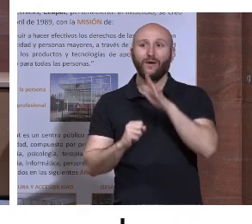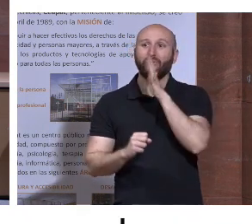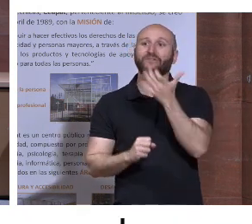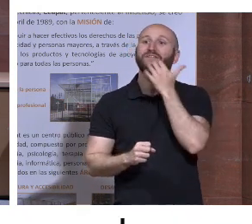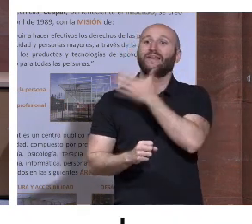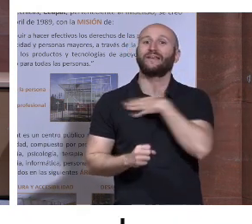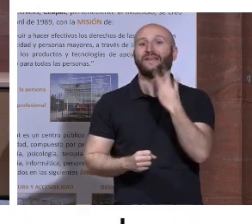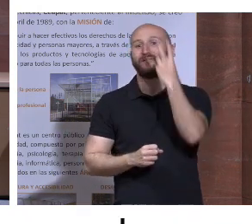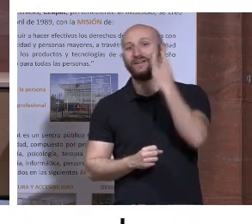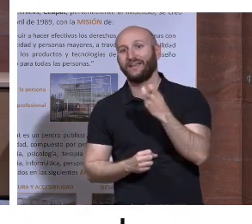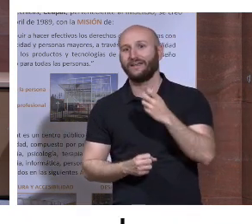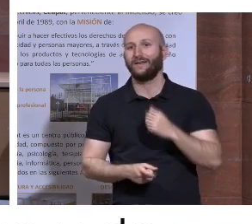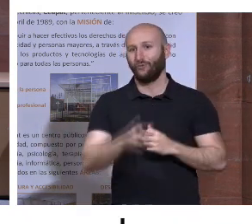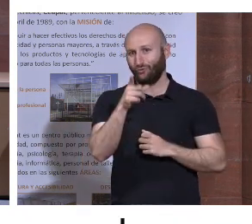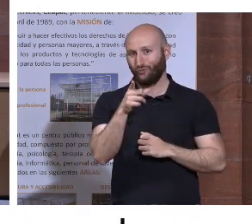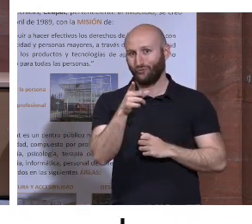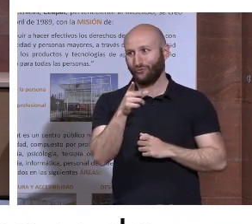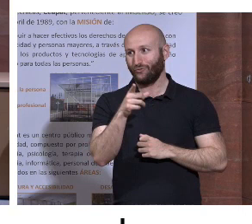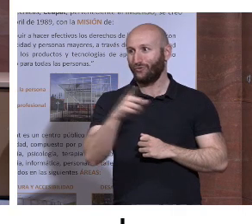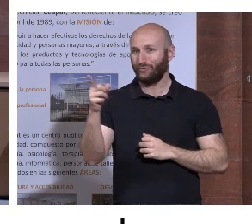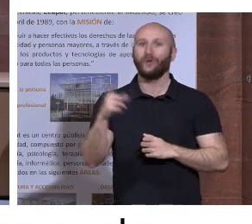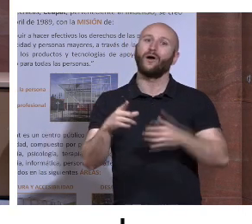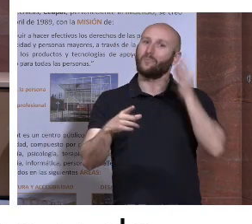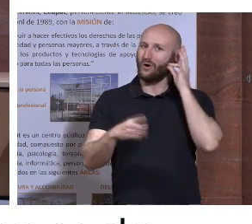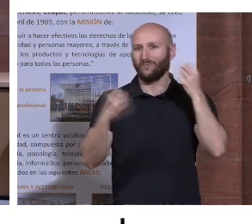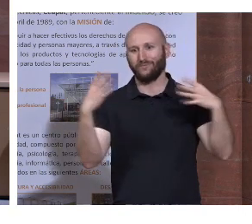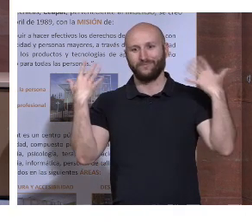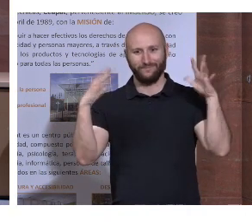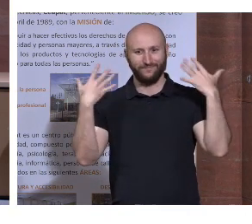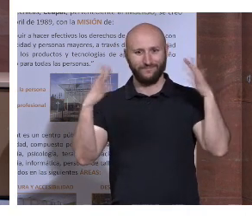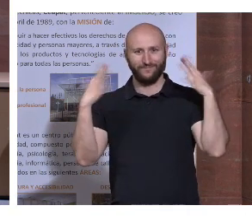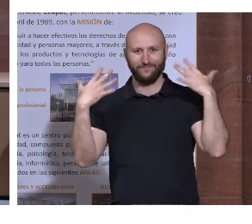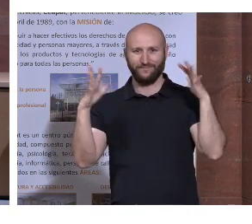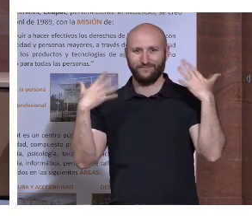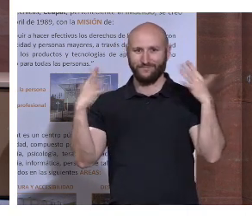venir, tú, un fuerte aplauso, a ver.